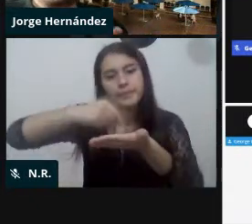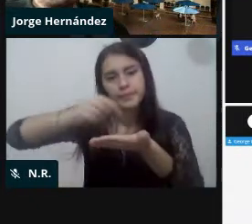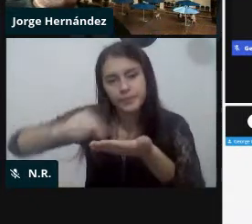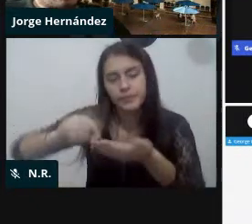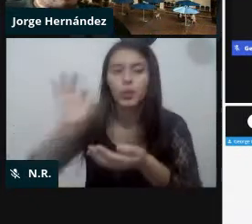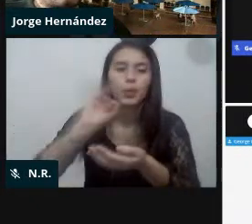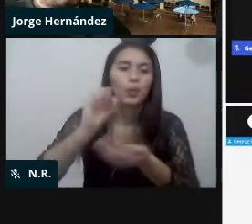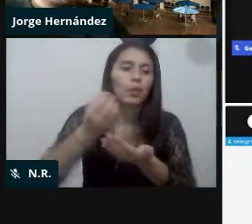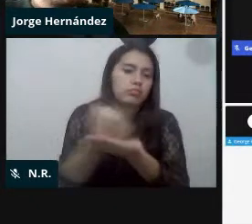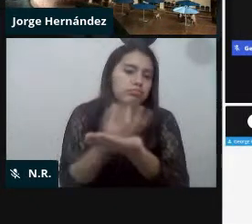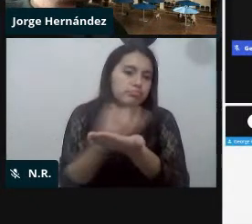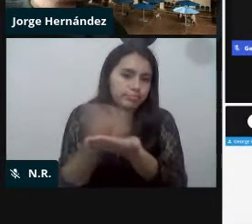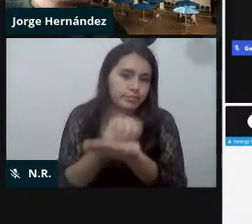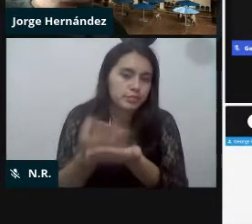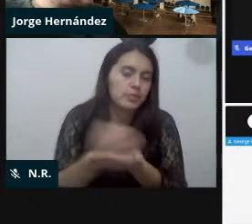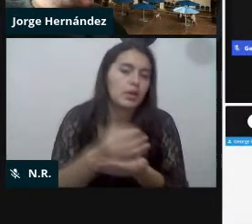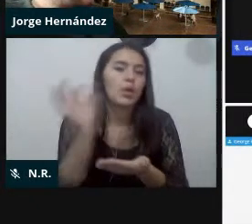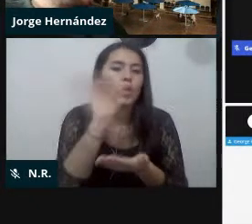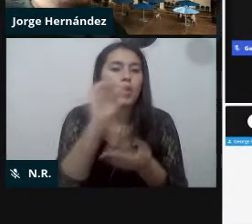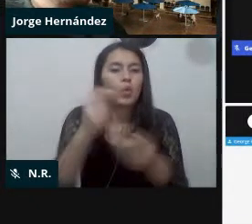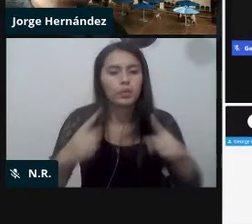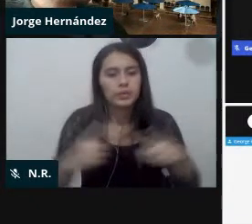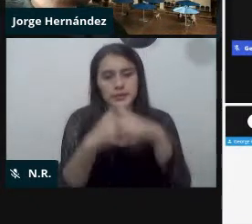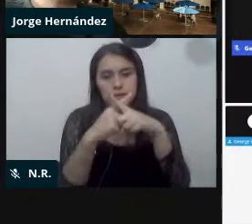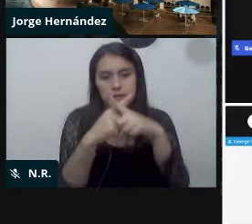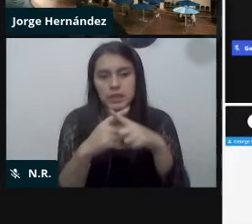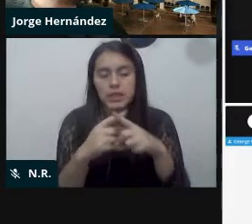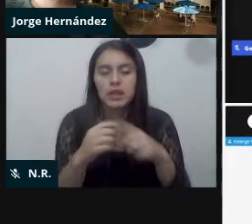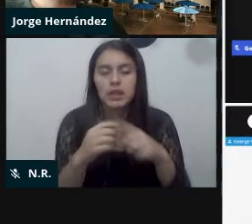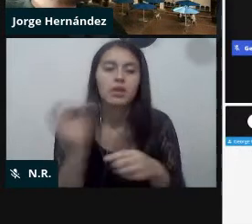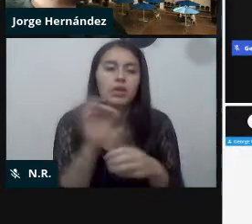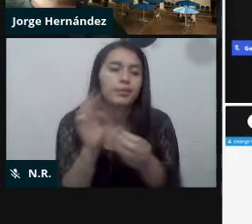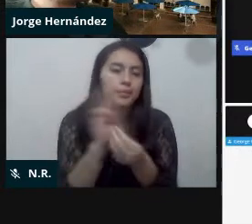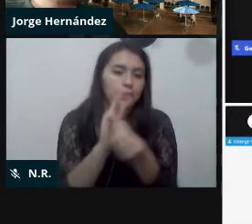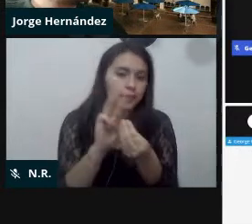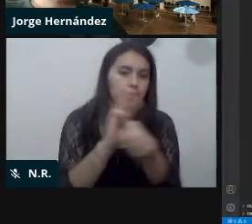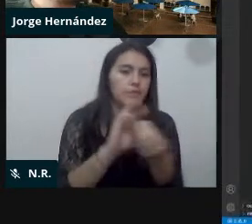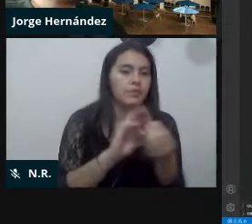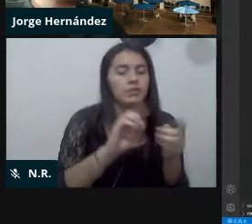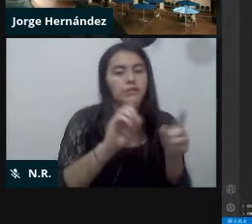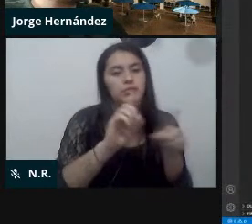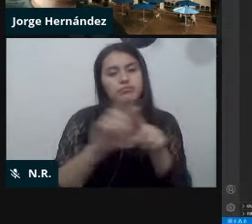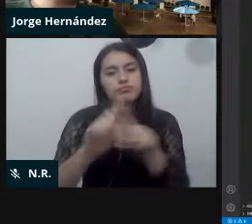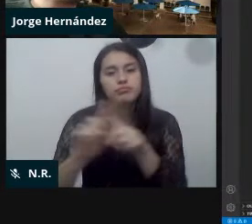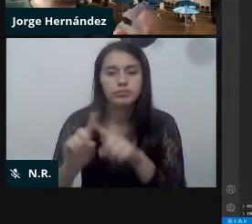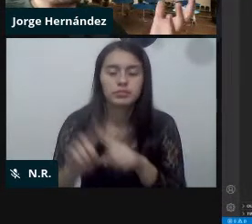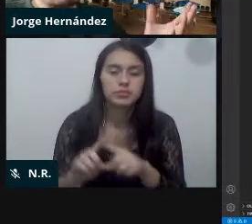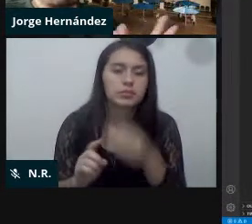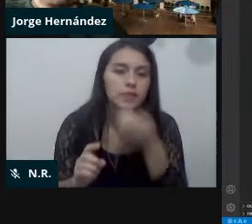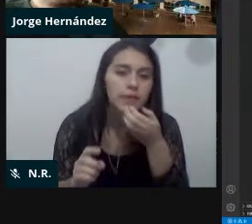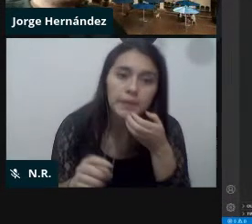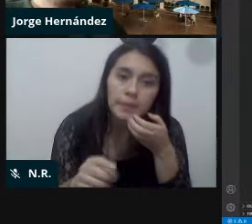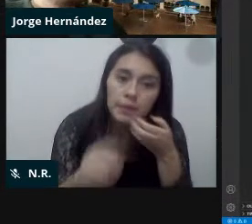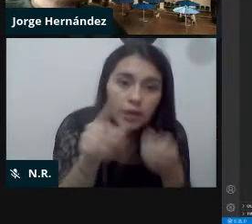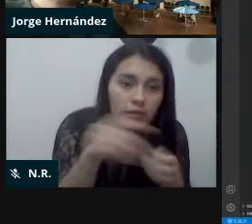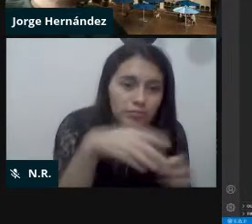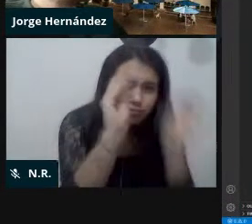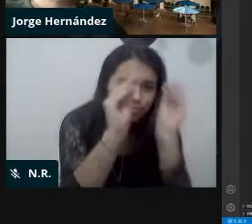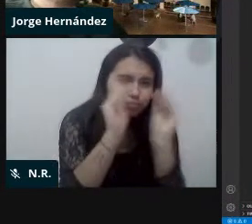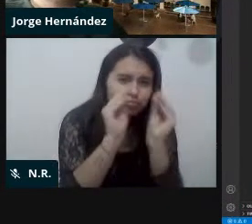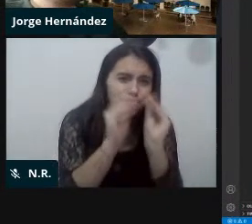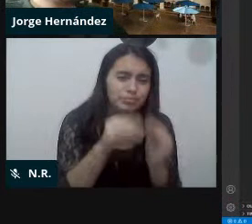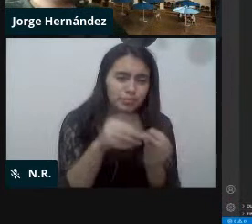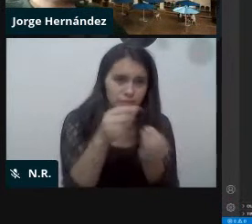de PowerPoint, un archivo de Excel, digamos en este caso un archivo de programación.